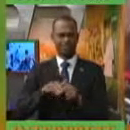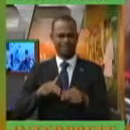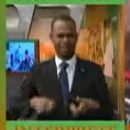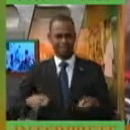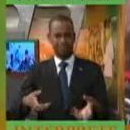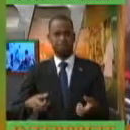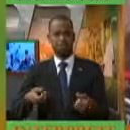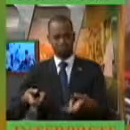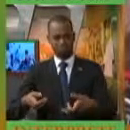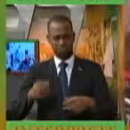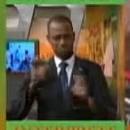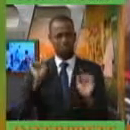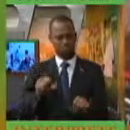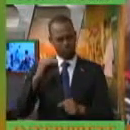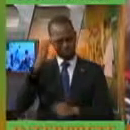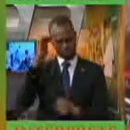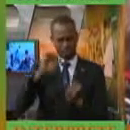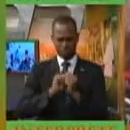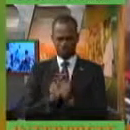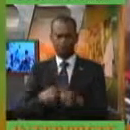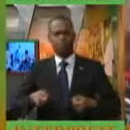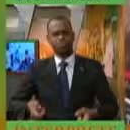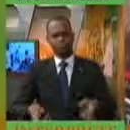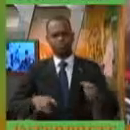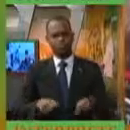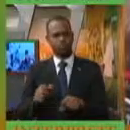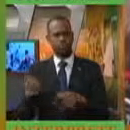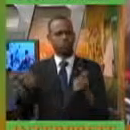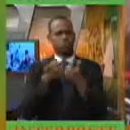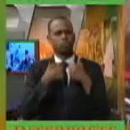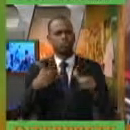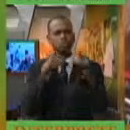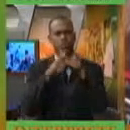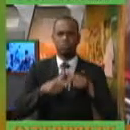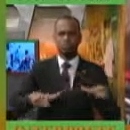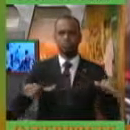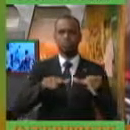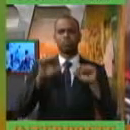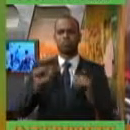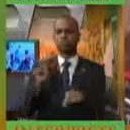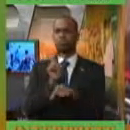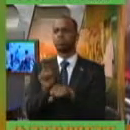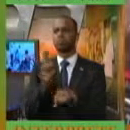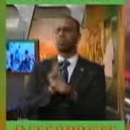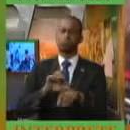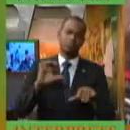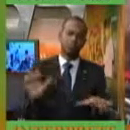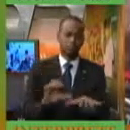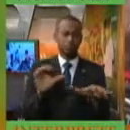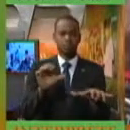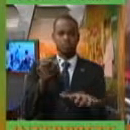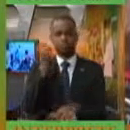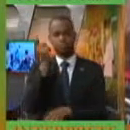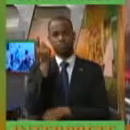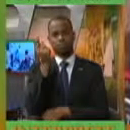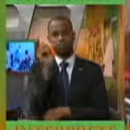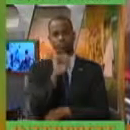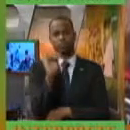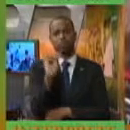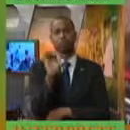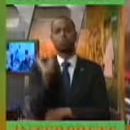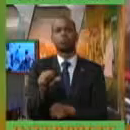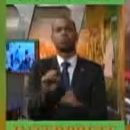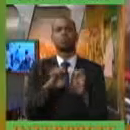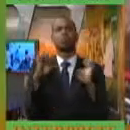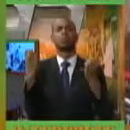ruedas, sepan manejar su silla en todos los ámbitos. Pero también, ¿por qué no hablar también que allá